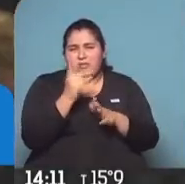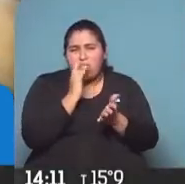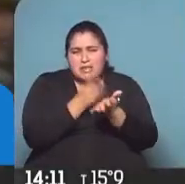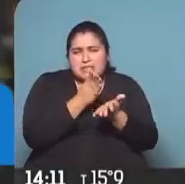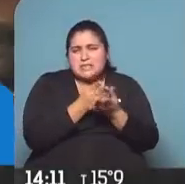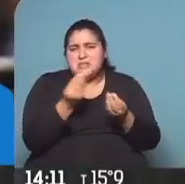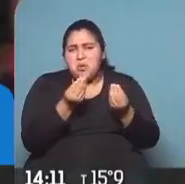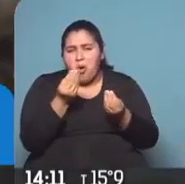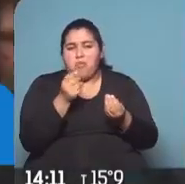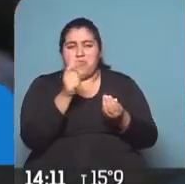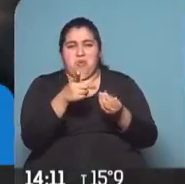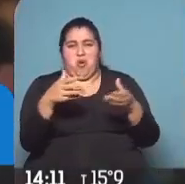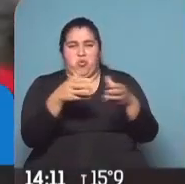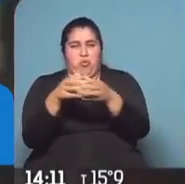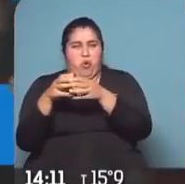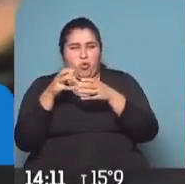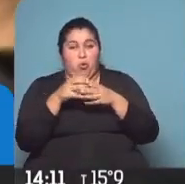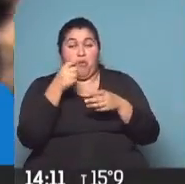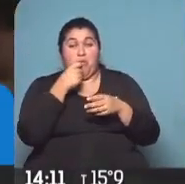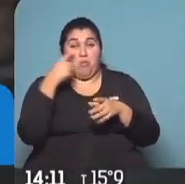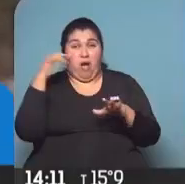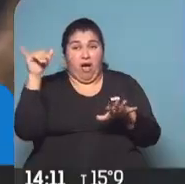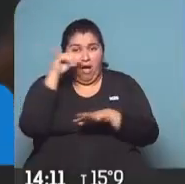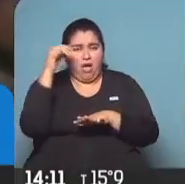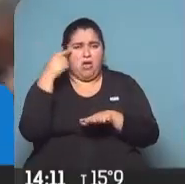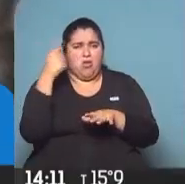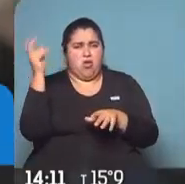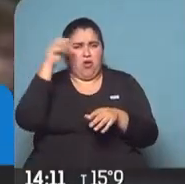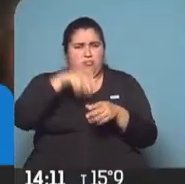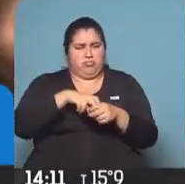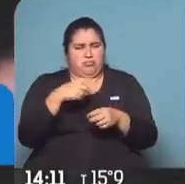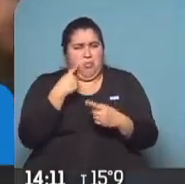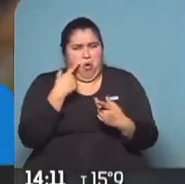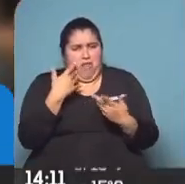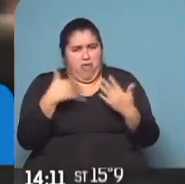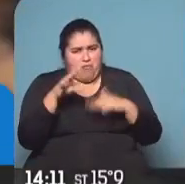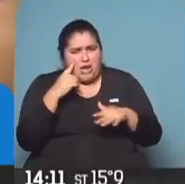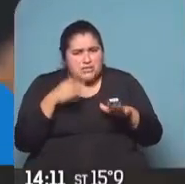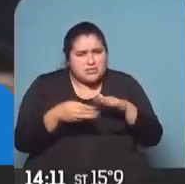que le permite a las tropas de asalto aéreo operar en condiciones extremas